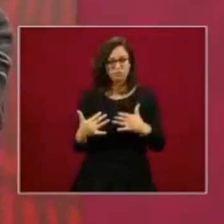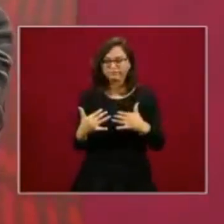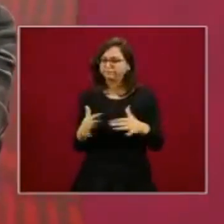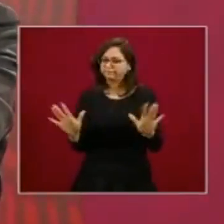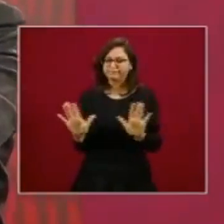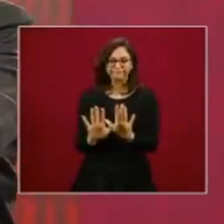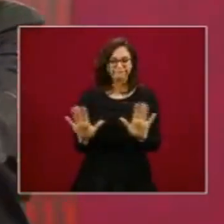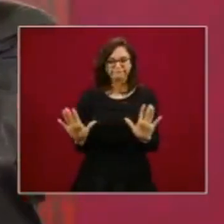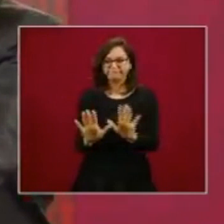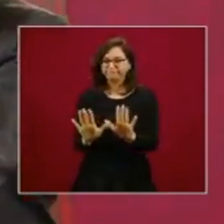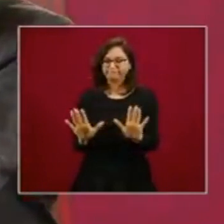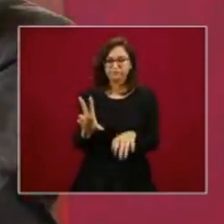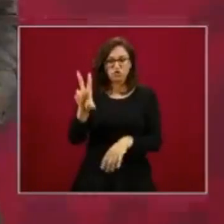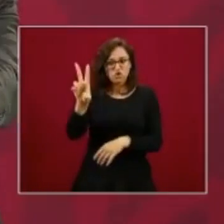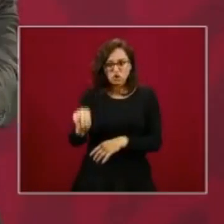Queremos que